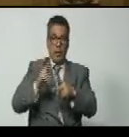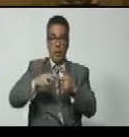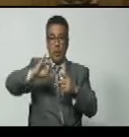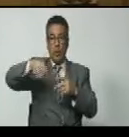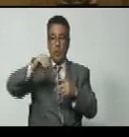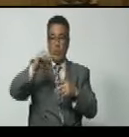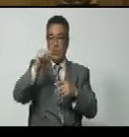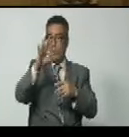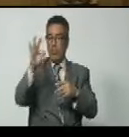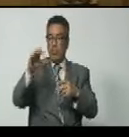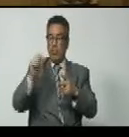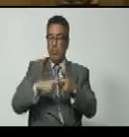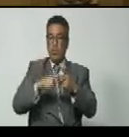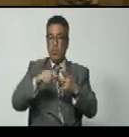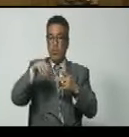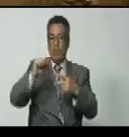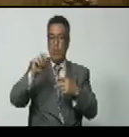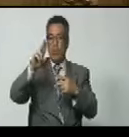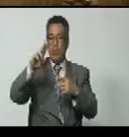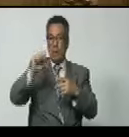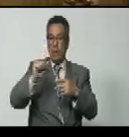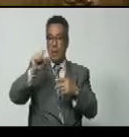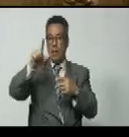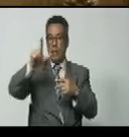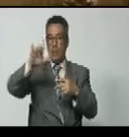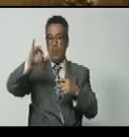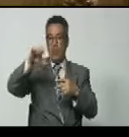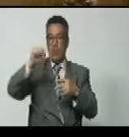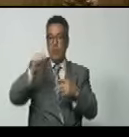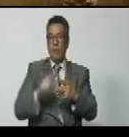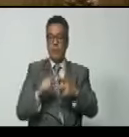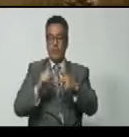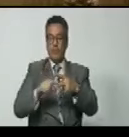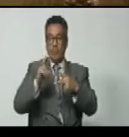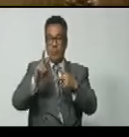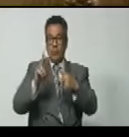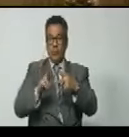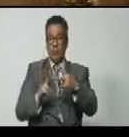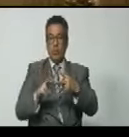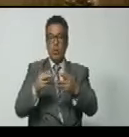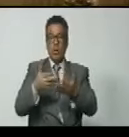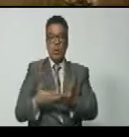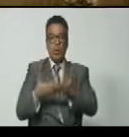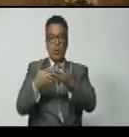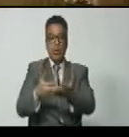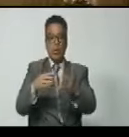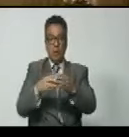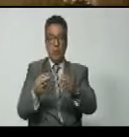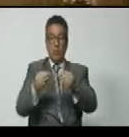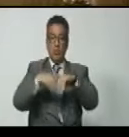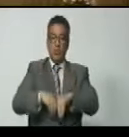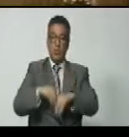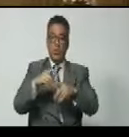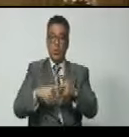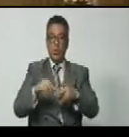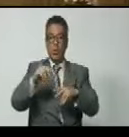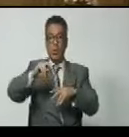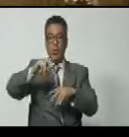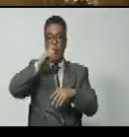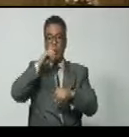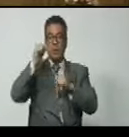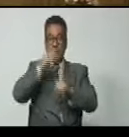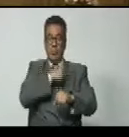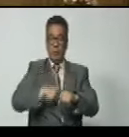Josefa Joaquina Sánchez y Eulalia Burós. Segundo, remitir el presente acuerdo al ciudadano Nicolás